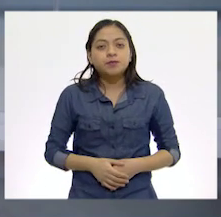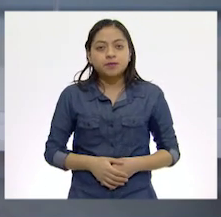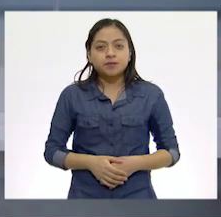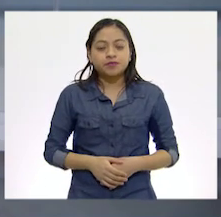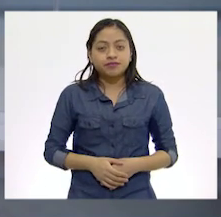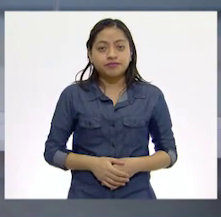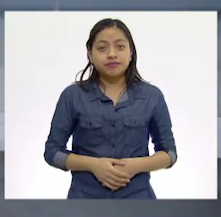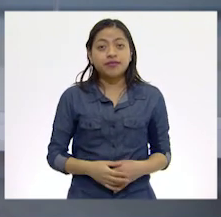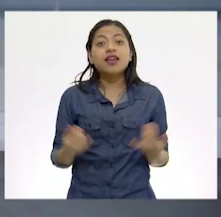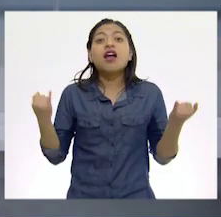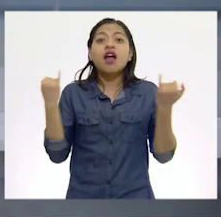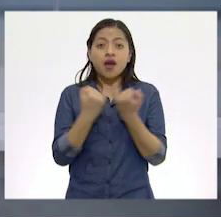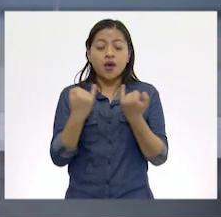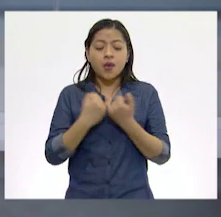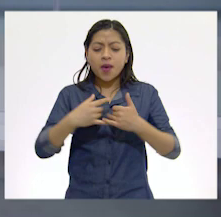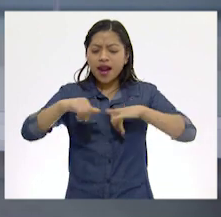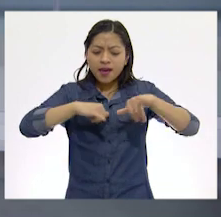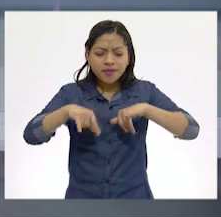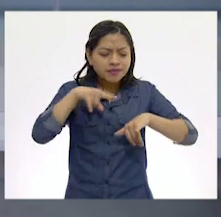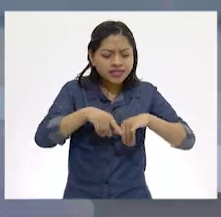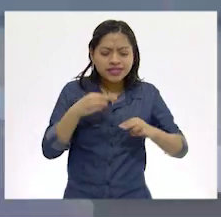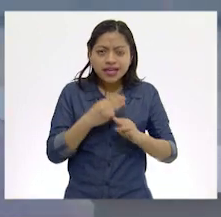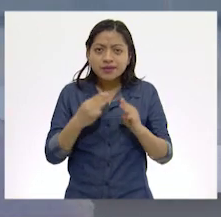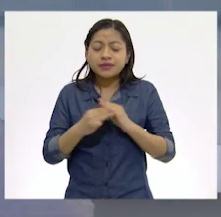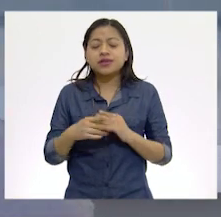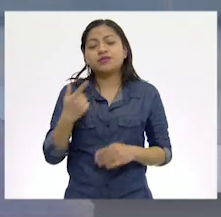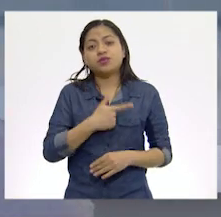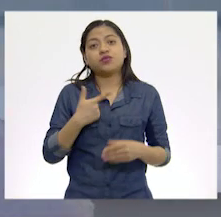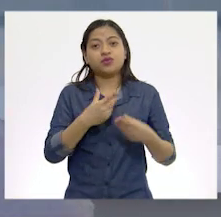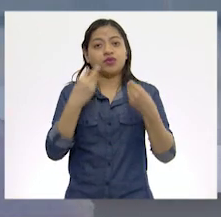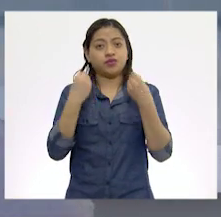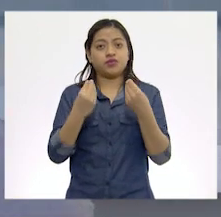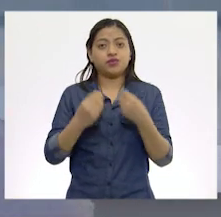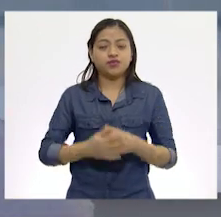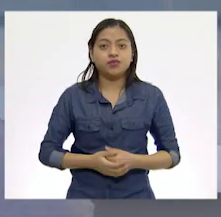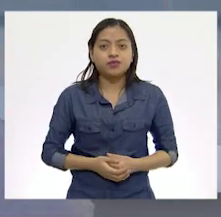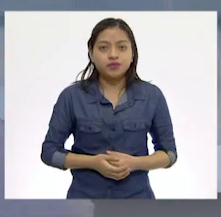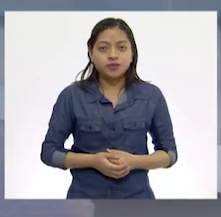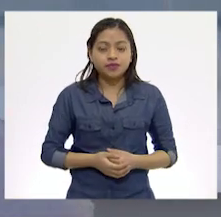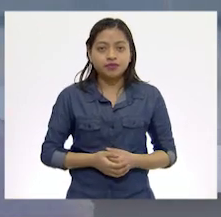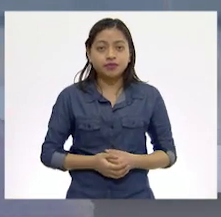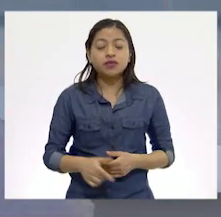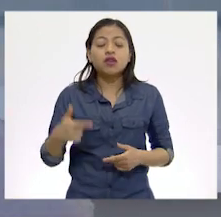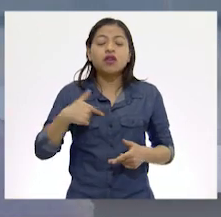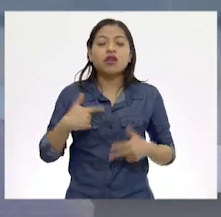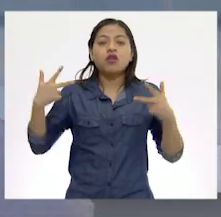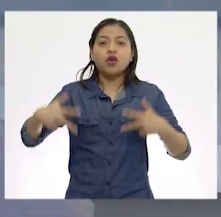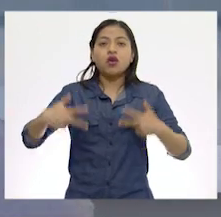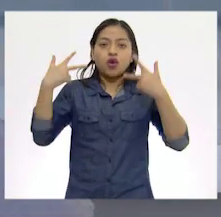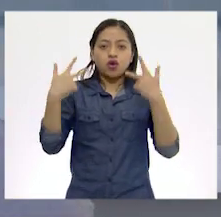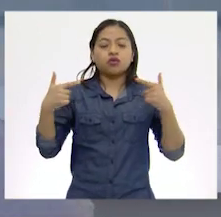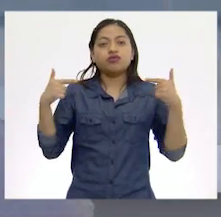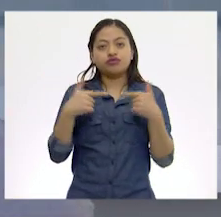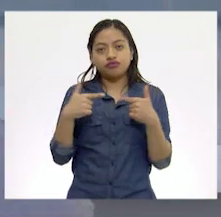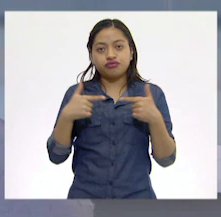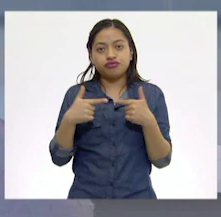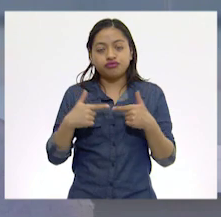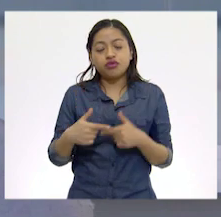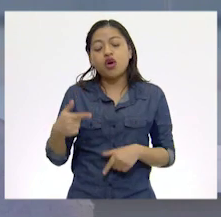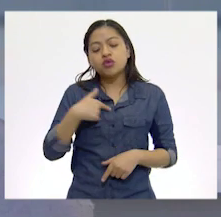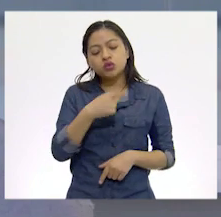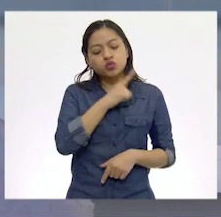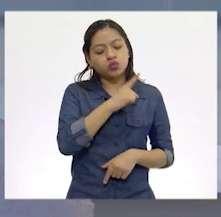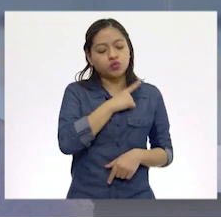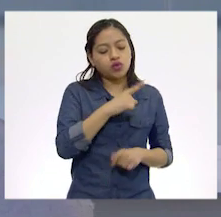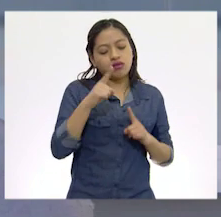Y las cosas que se ven en geografía me gustan mucho. La saturación de usuarios por Classroom y trabajar sola sin mis